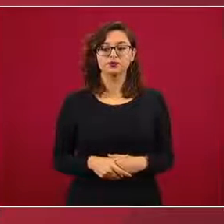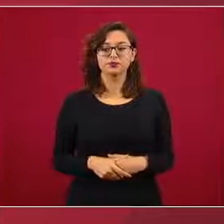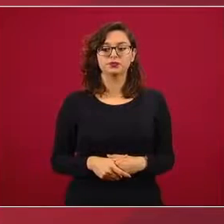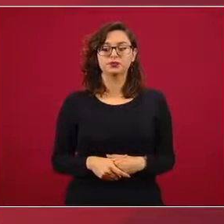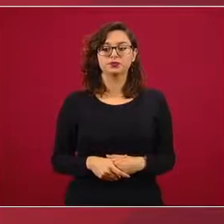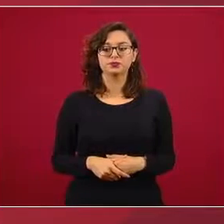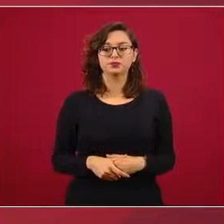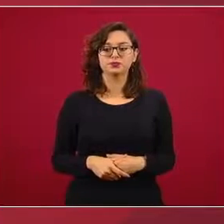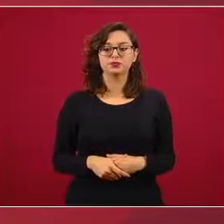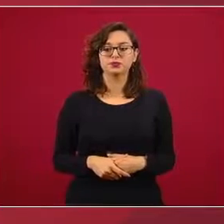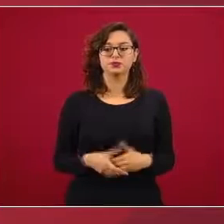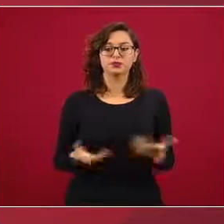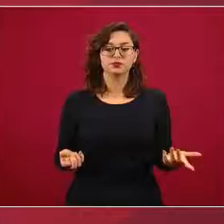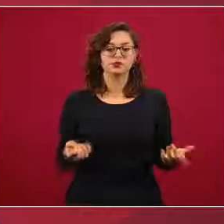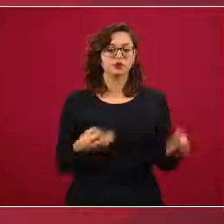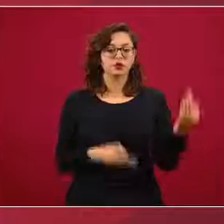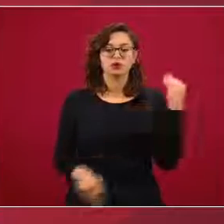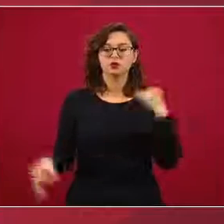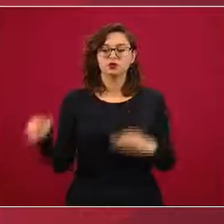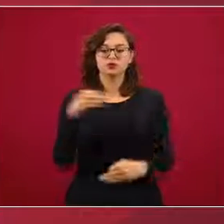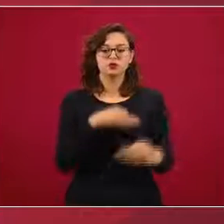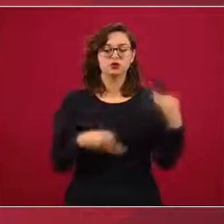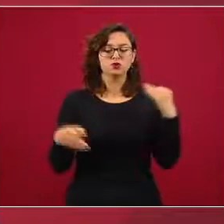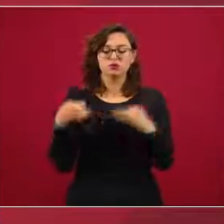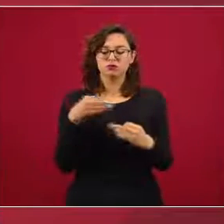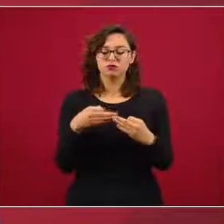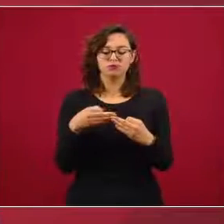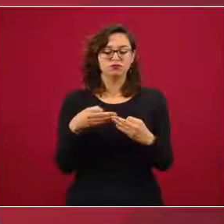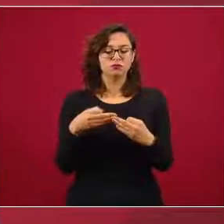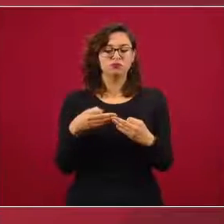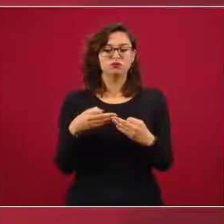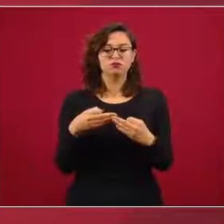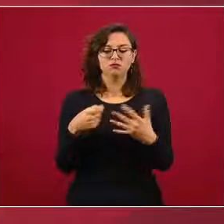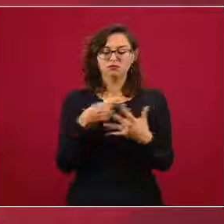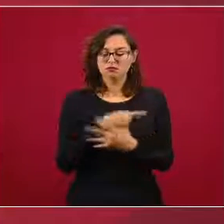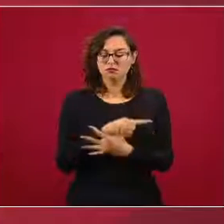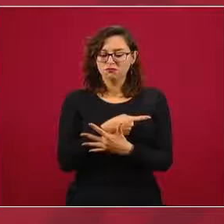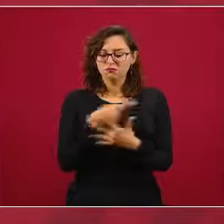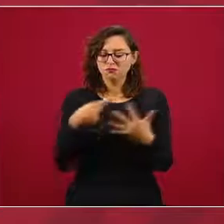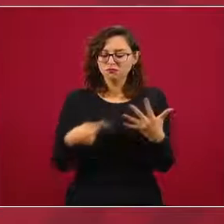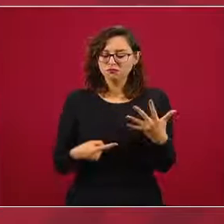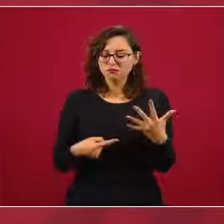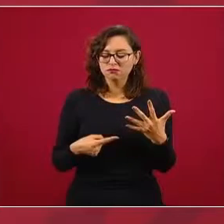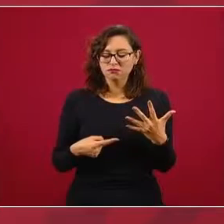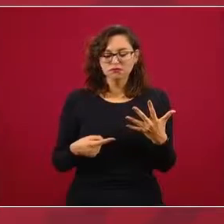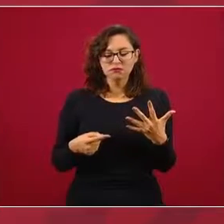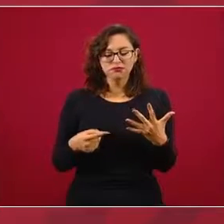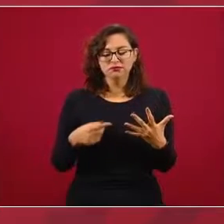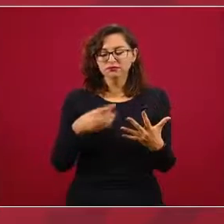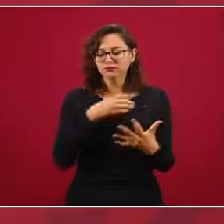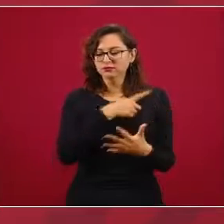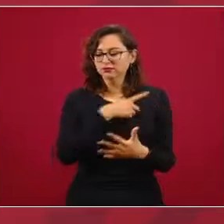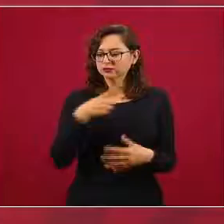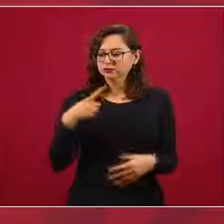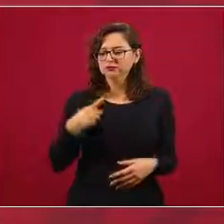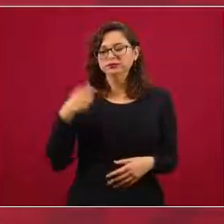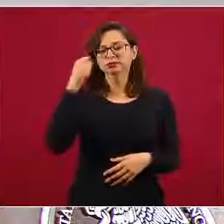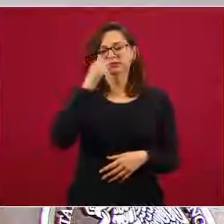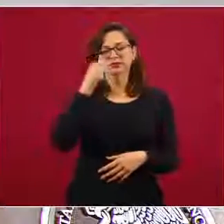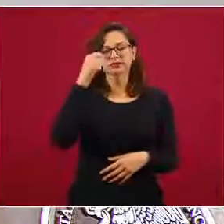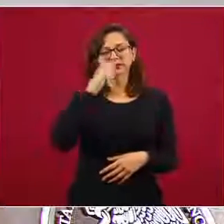dije, yo estoy por el punto final, es